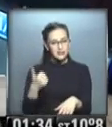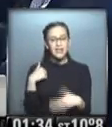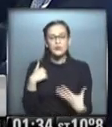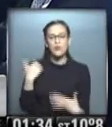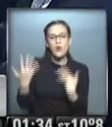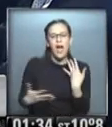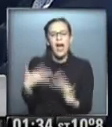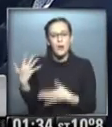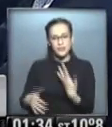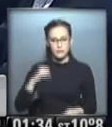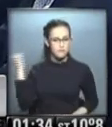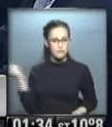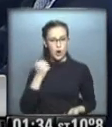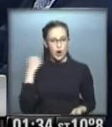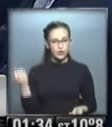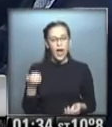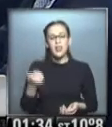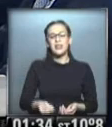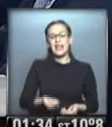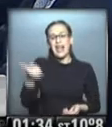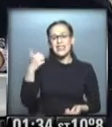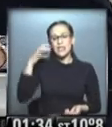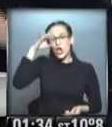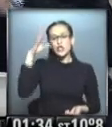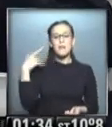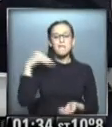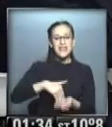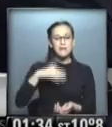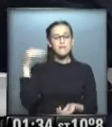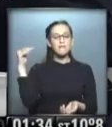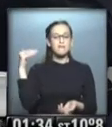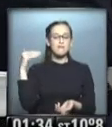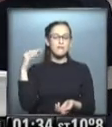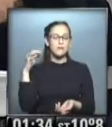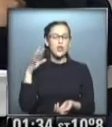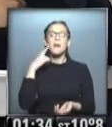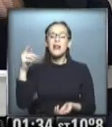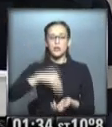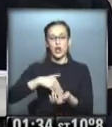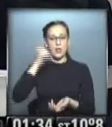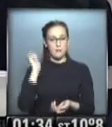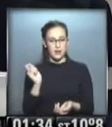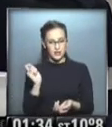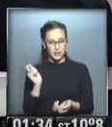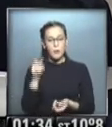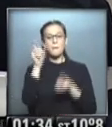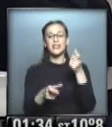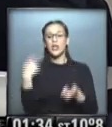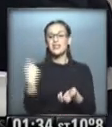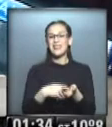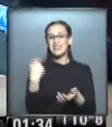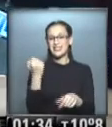importante, prácticamente 12.000 millones de pesos, más que eso, que dejan de tributar los